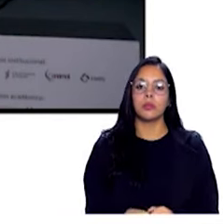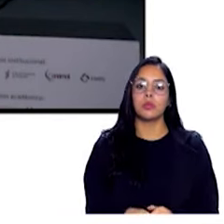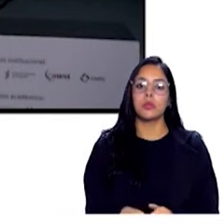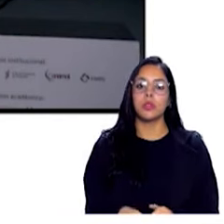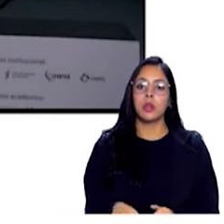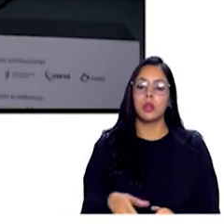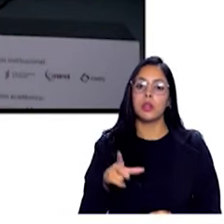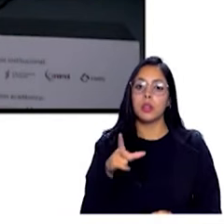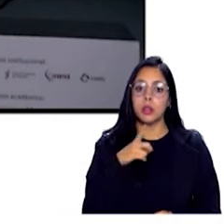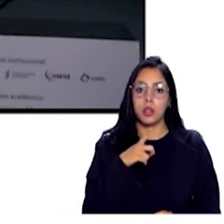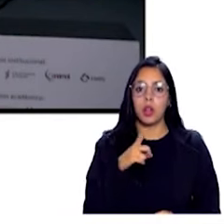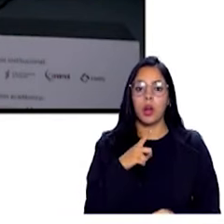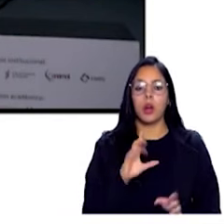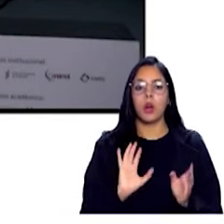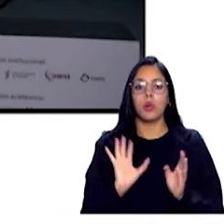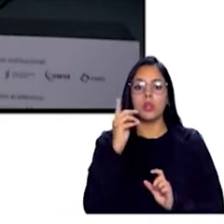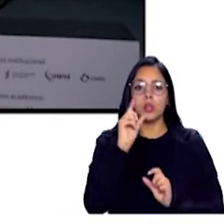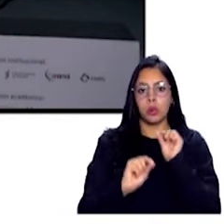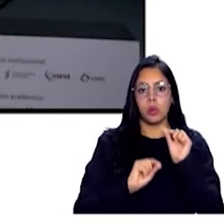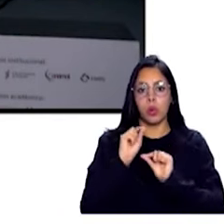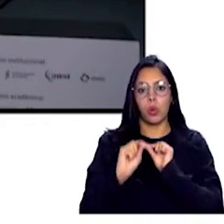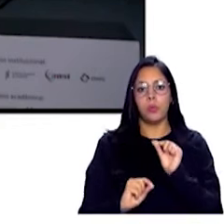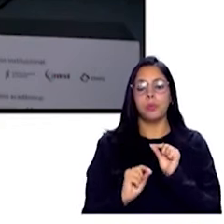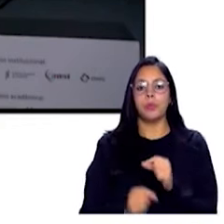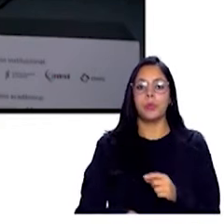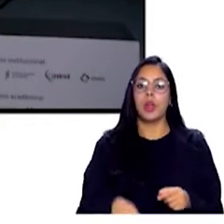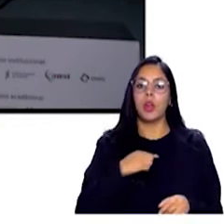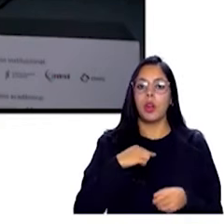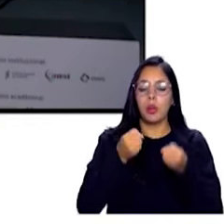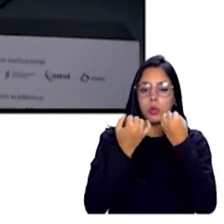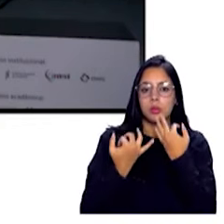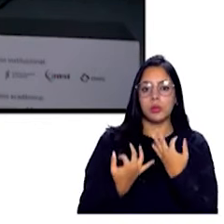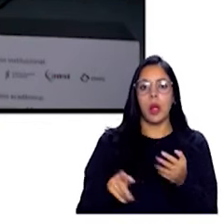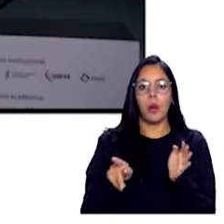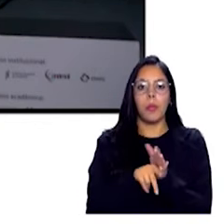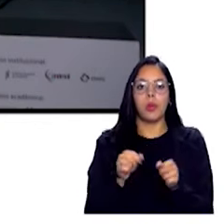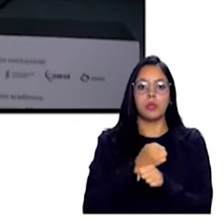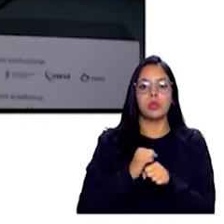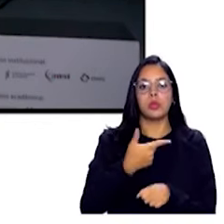yer las cifras del ao 2022 que será muy similares